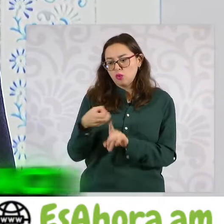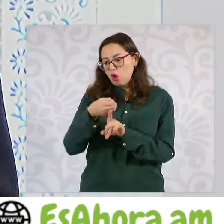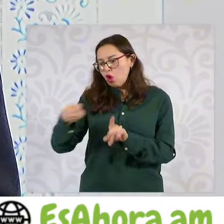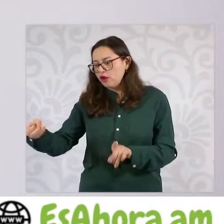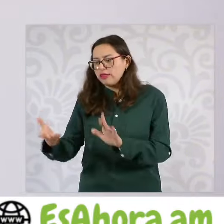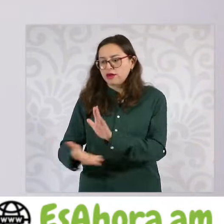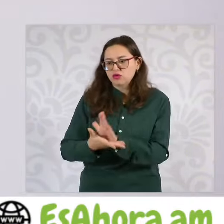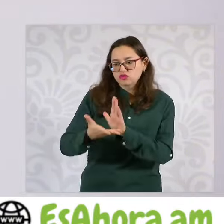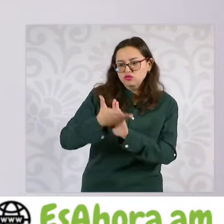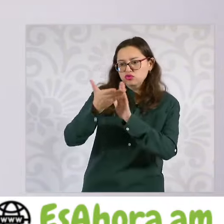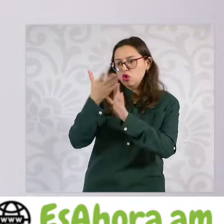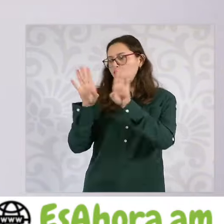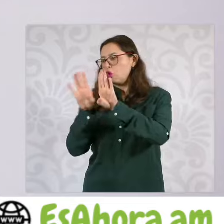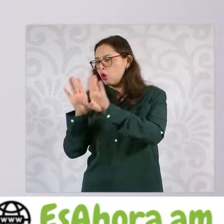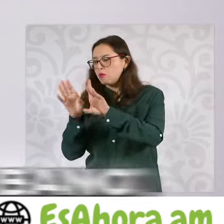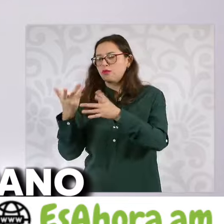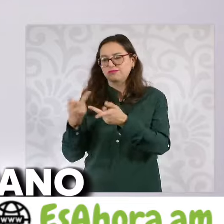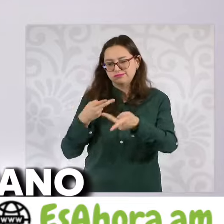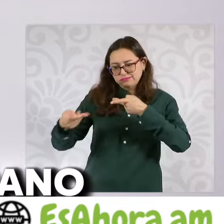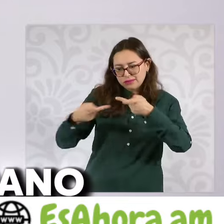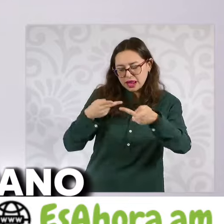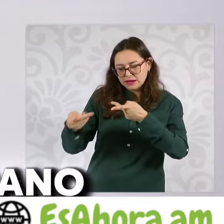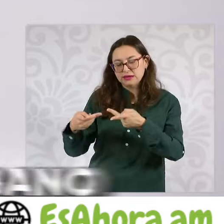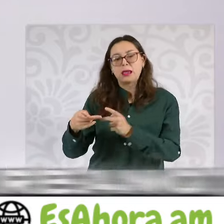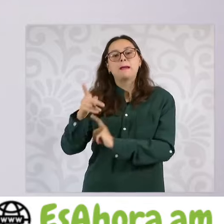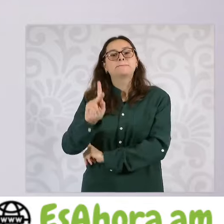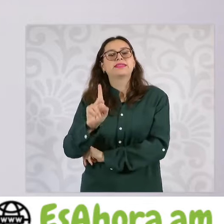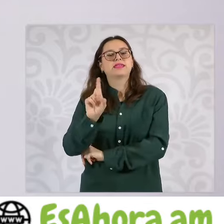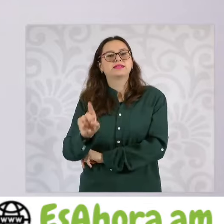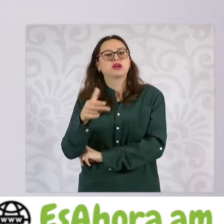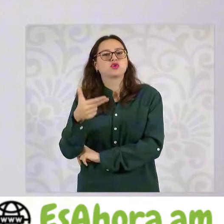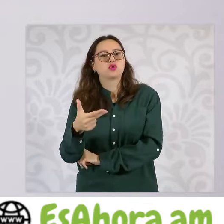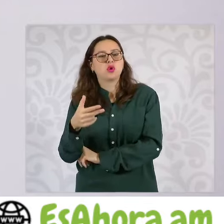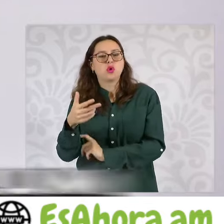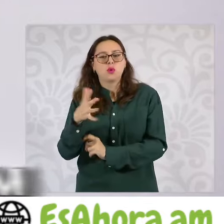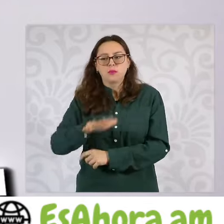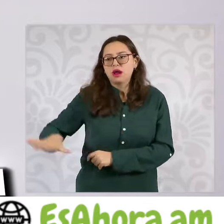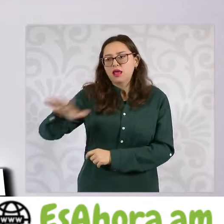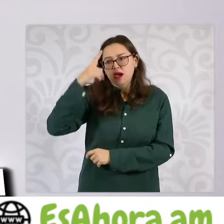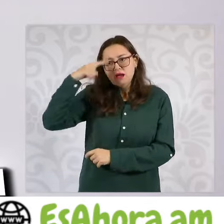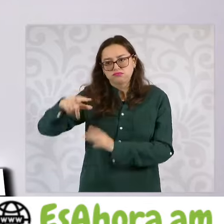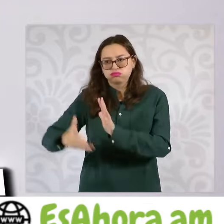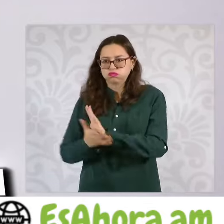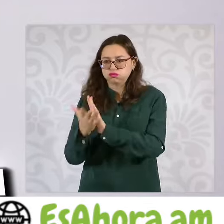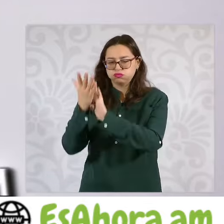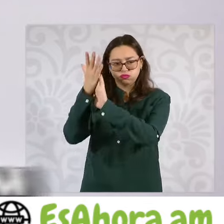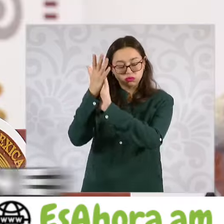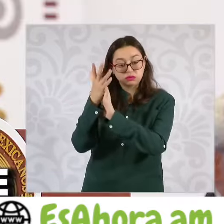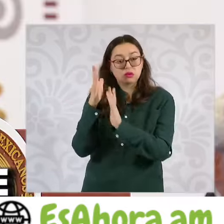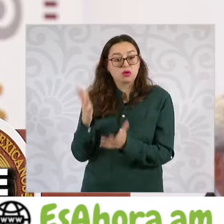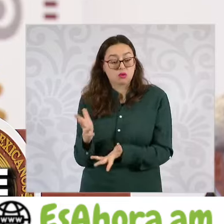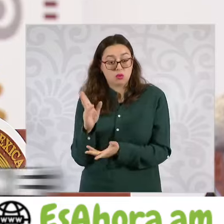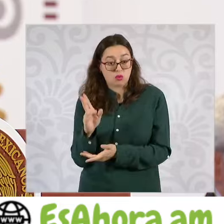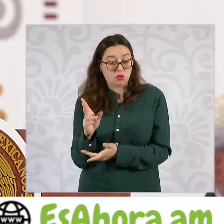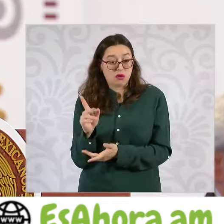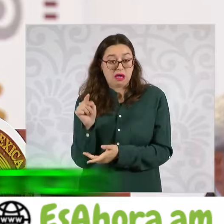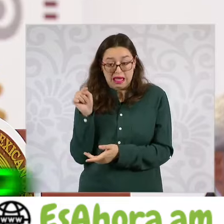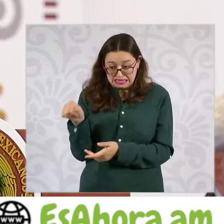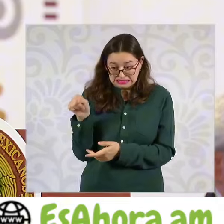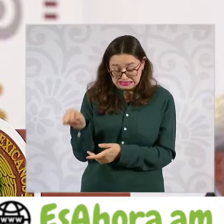importantísimo, el plan de desarrollo urbano de Tulum, para que Tulum, ahora que